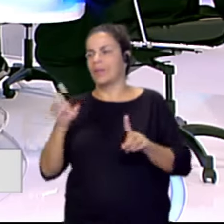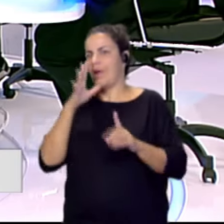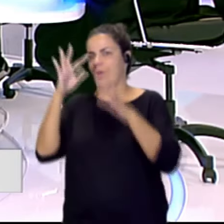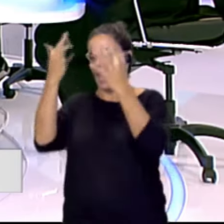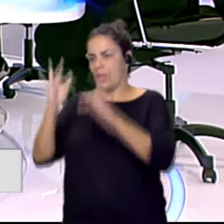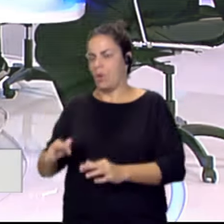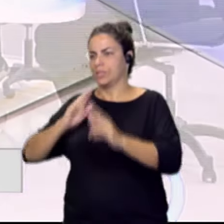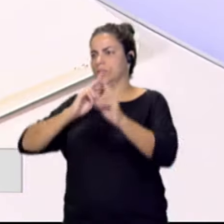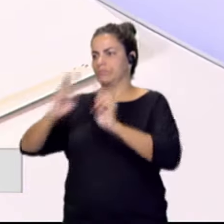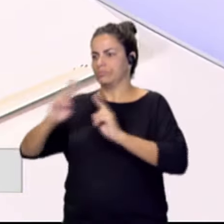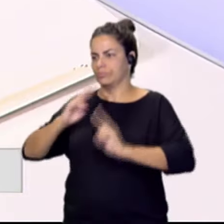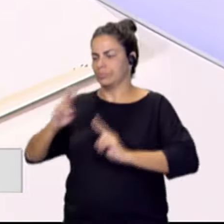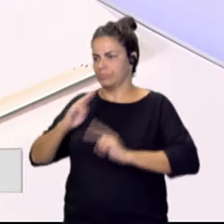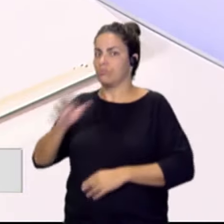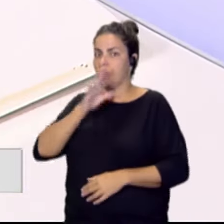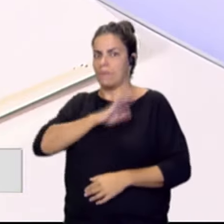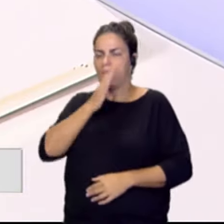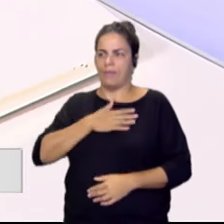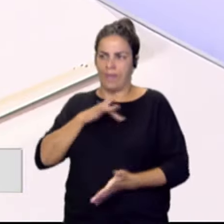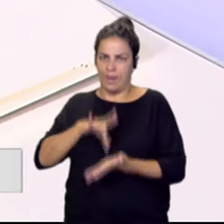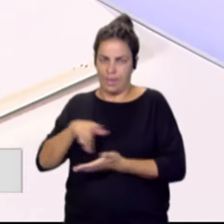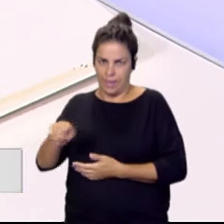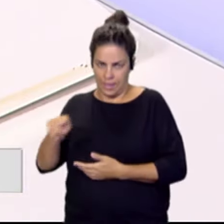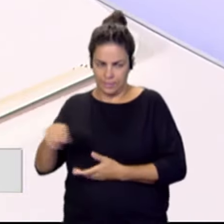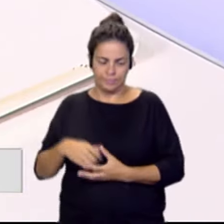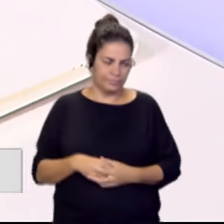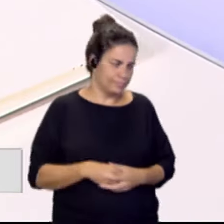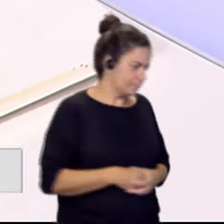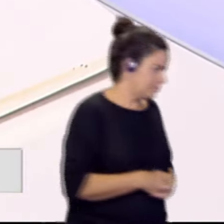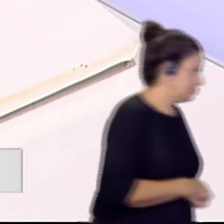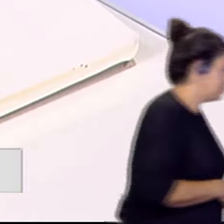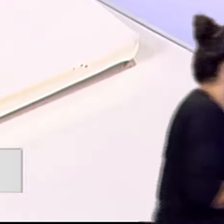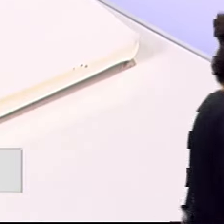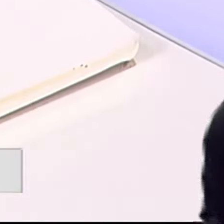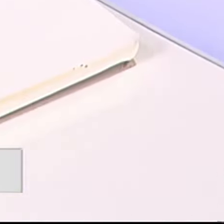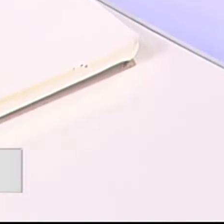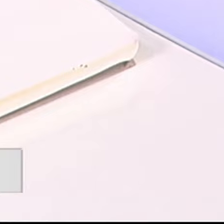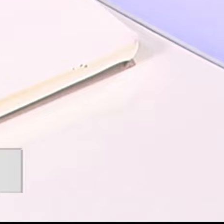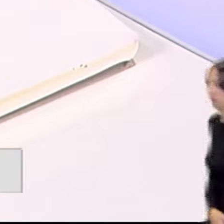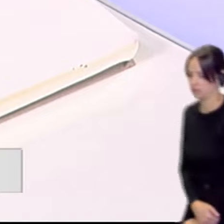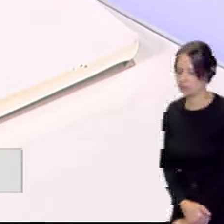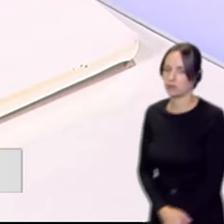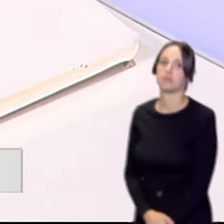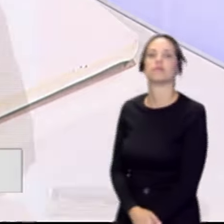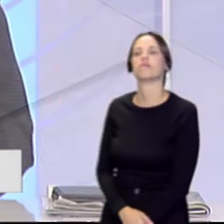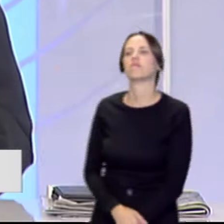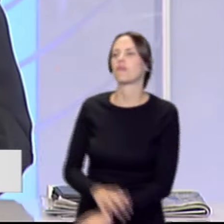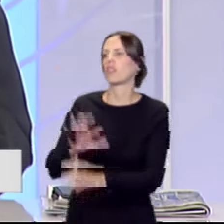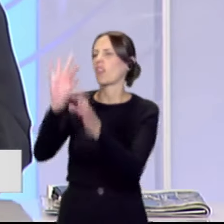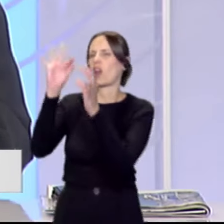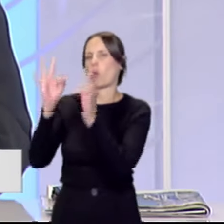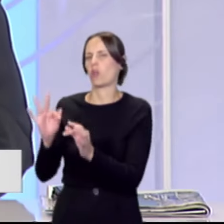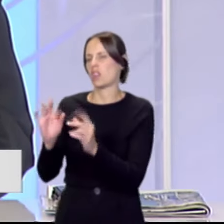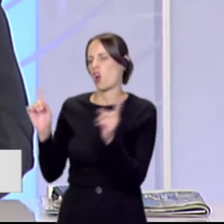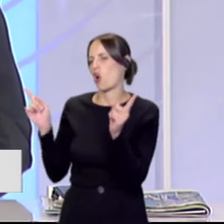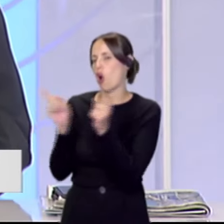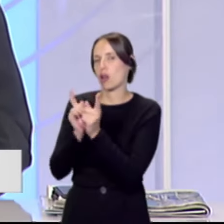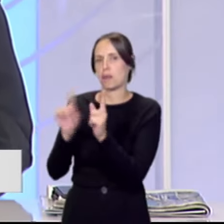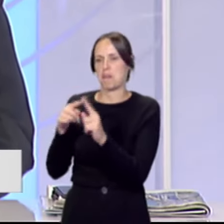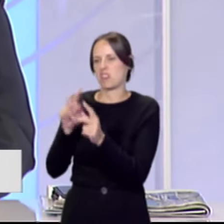que es lo que mañana se va a realizar en la isla. Es una encuesta muy sencilla, son muy pocas preguntas y además se responden de manera muy intuitiva. Pero de todas